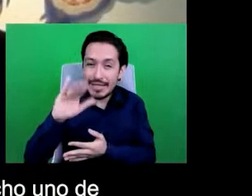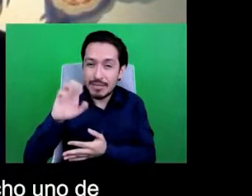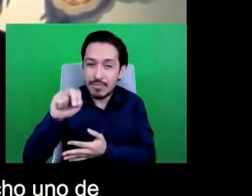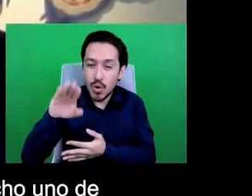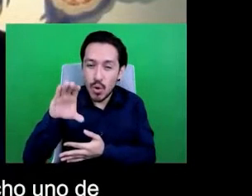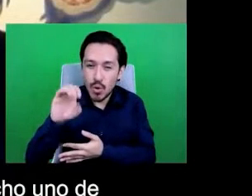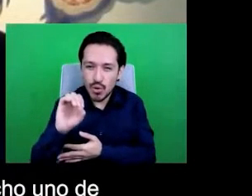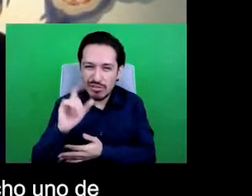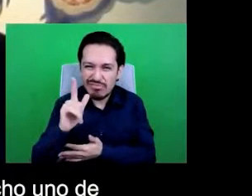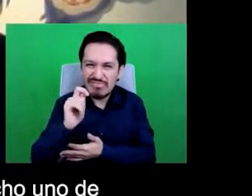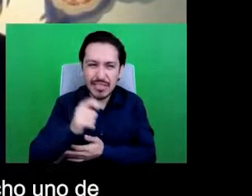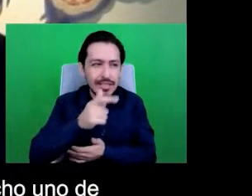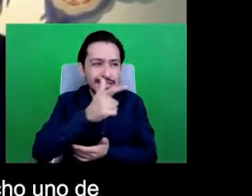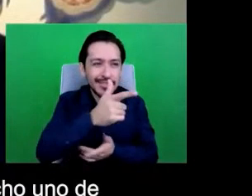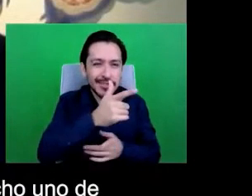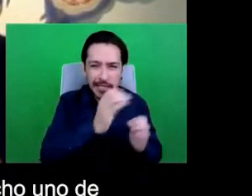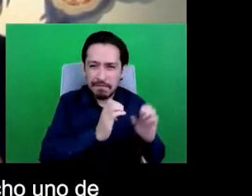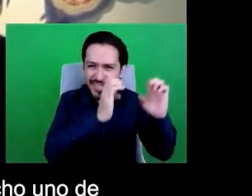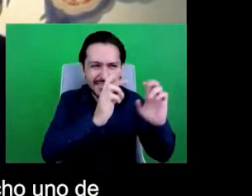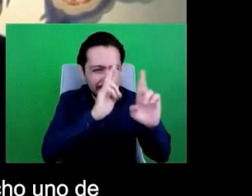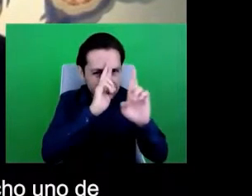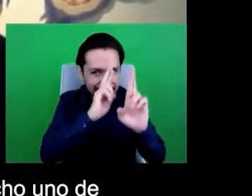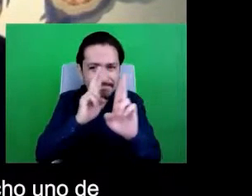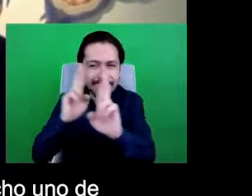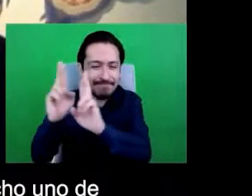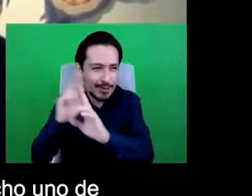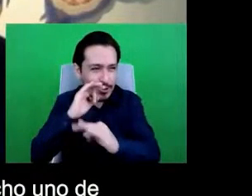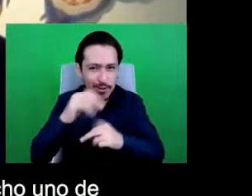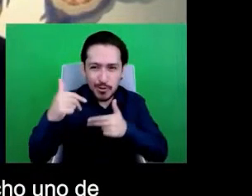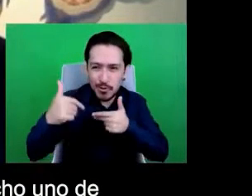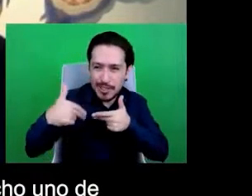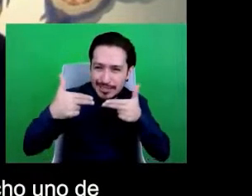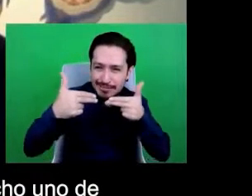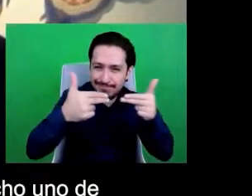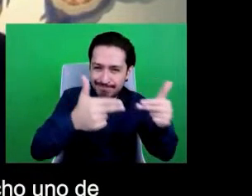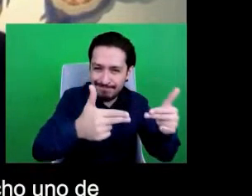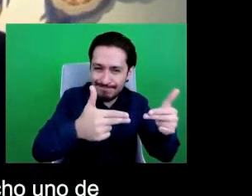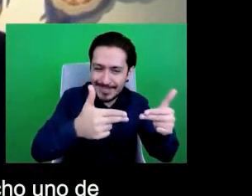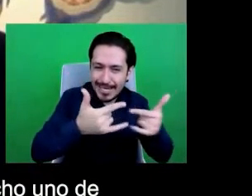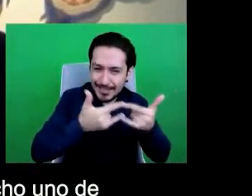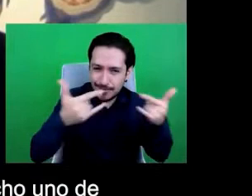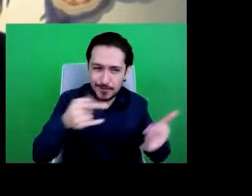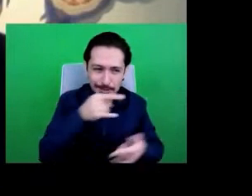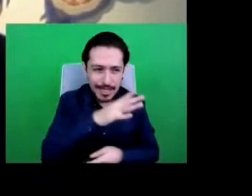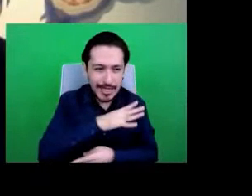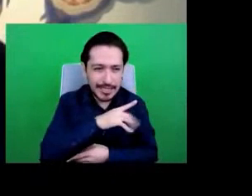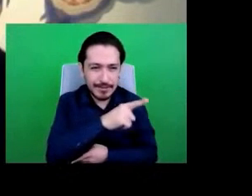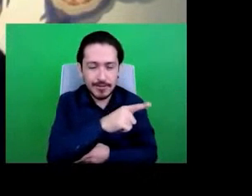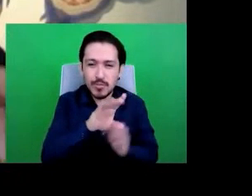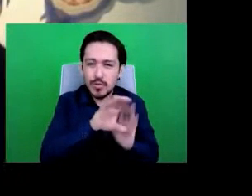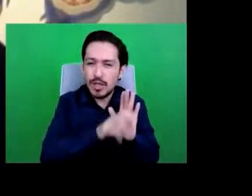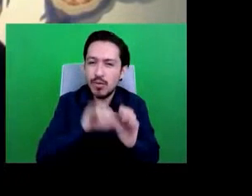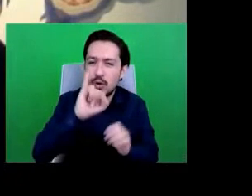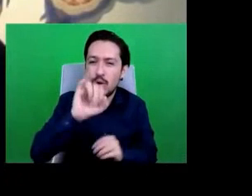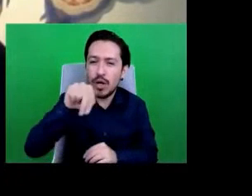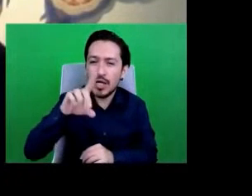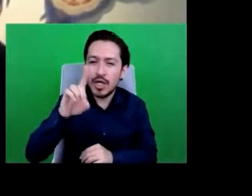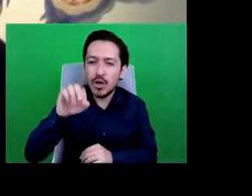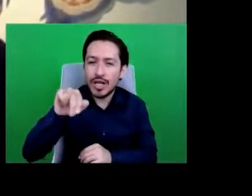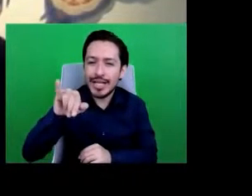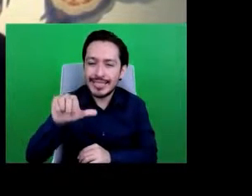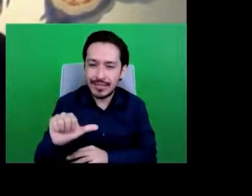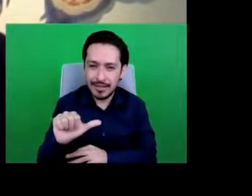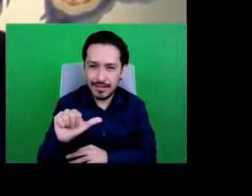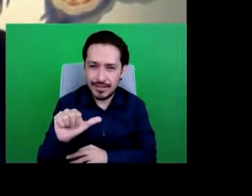el futuro. Por eso me gusta mucho uno de los principios de las ciudades creativas de Indonesia, que es el mantener